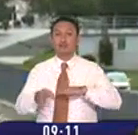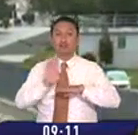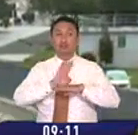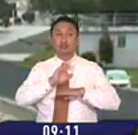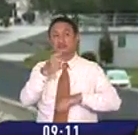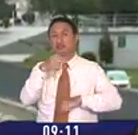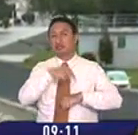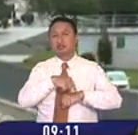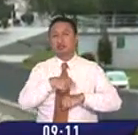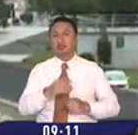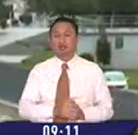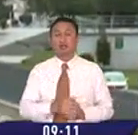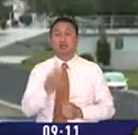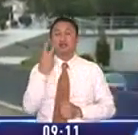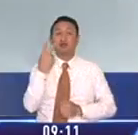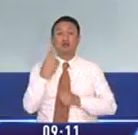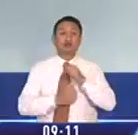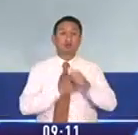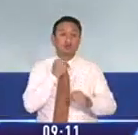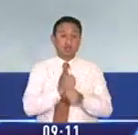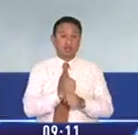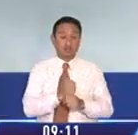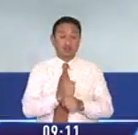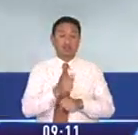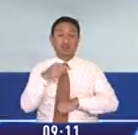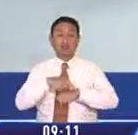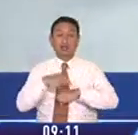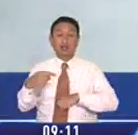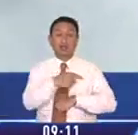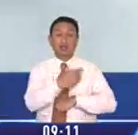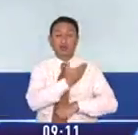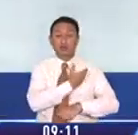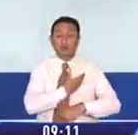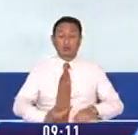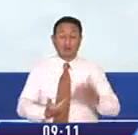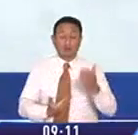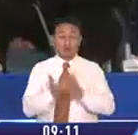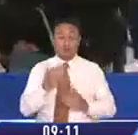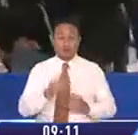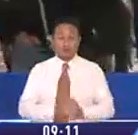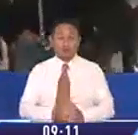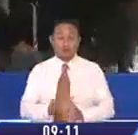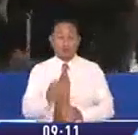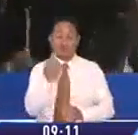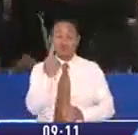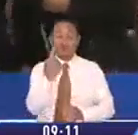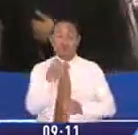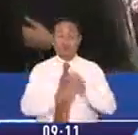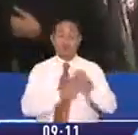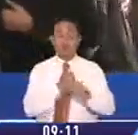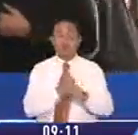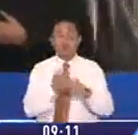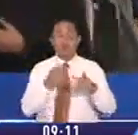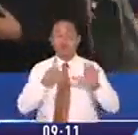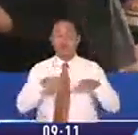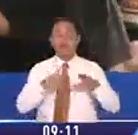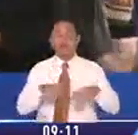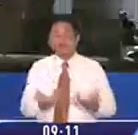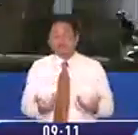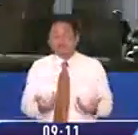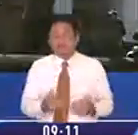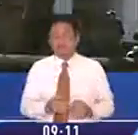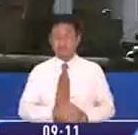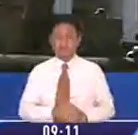un periodo de 2 años y el tiempo que tendrá quien llegue a Carondelet es de apenas